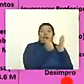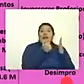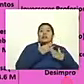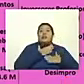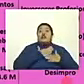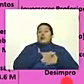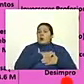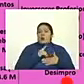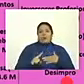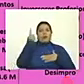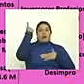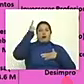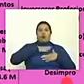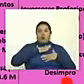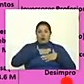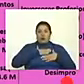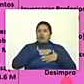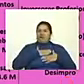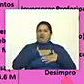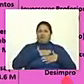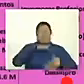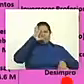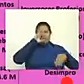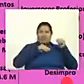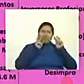en denunciar el grupo Odebrecht.